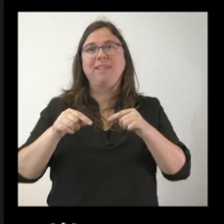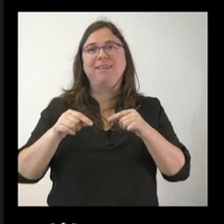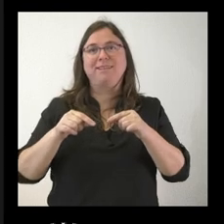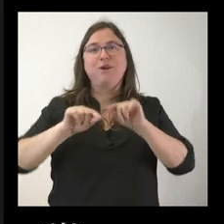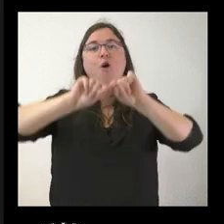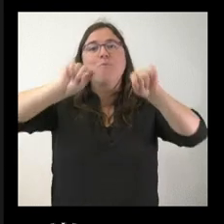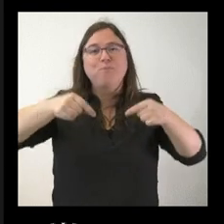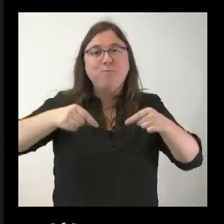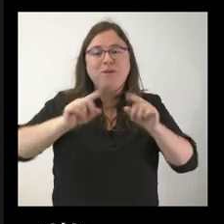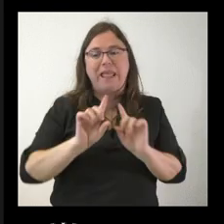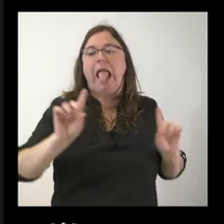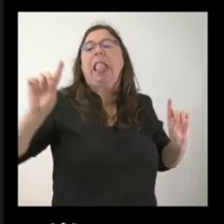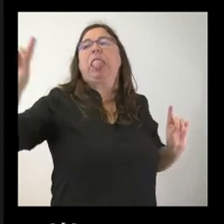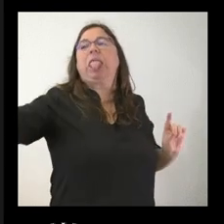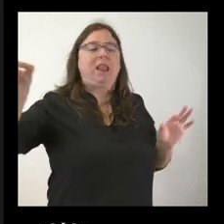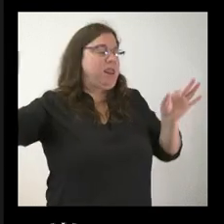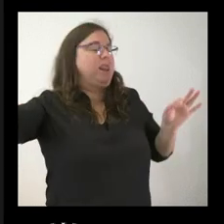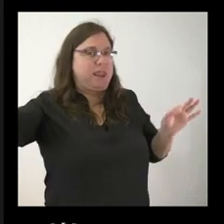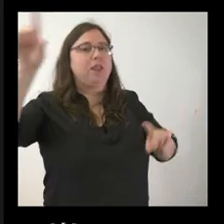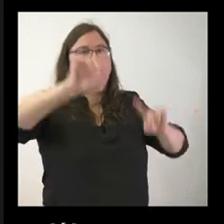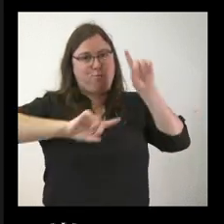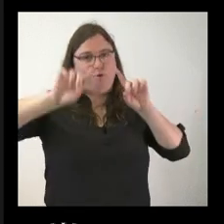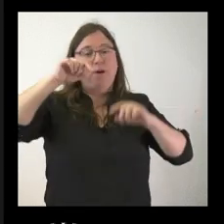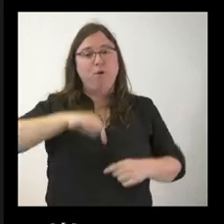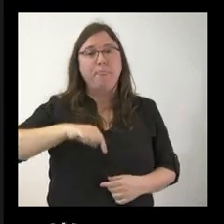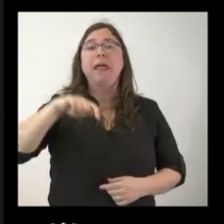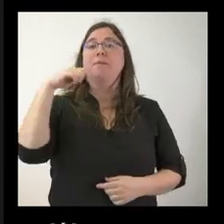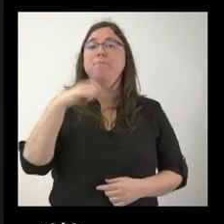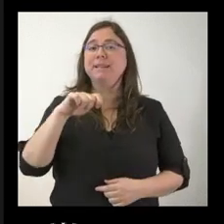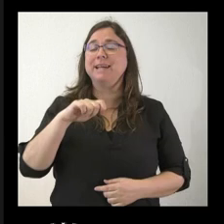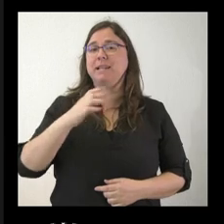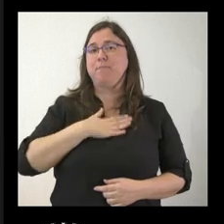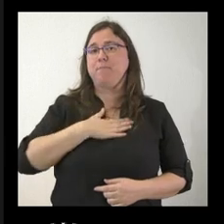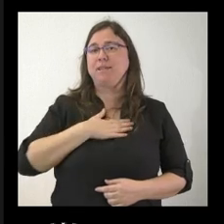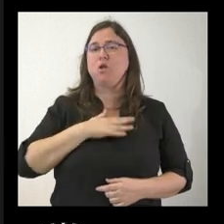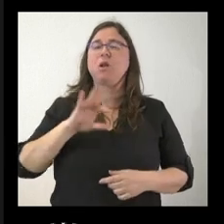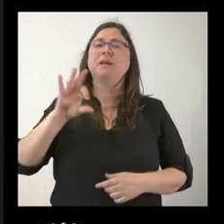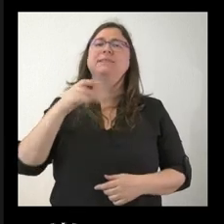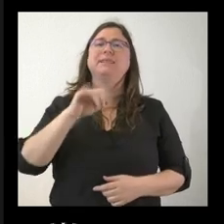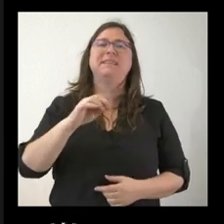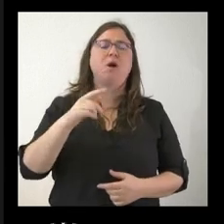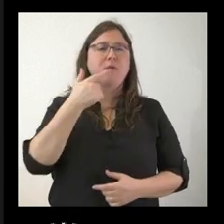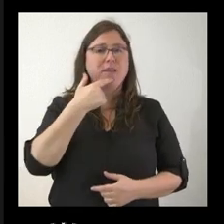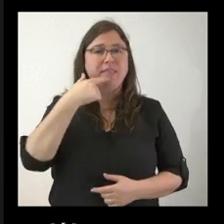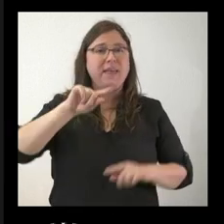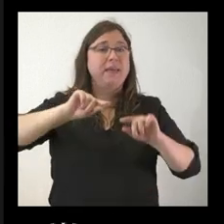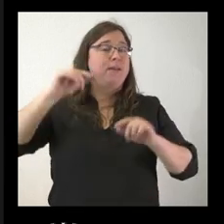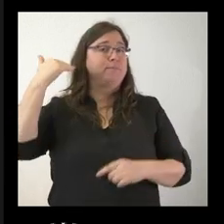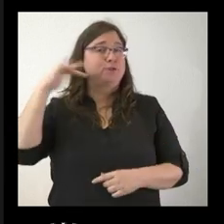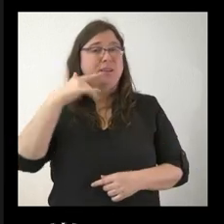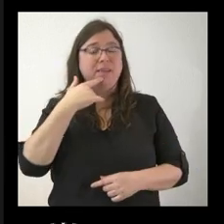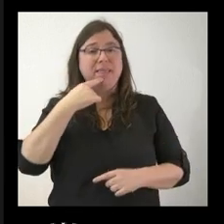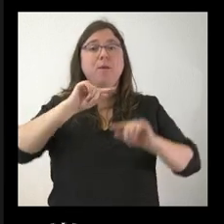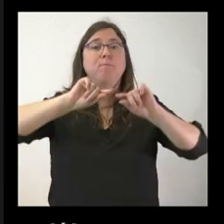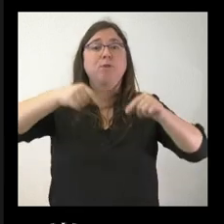del estadio de Castilla y león hoy el presidente de la patronal regional Santiago París y decían que la provincia que se quede fuera de estos